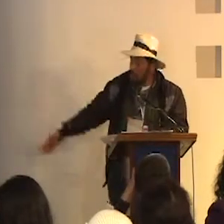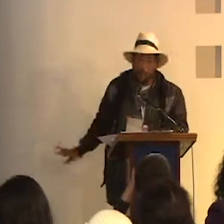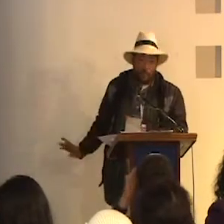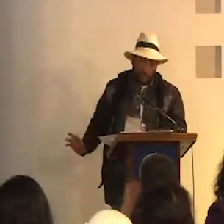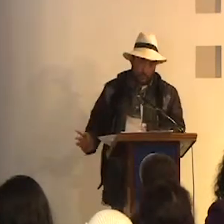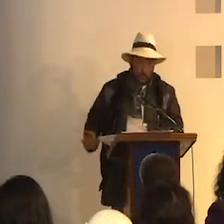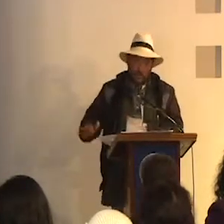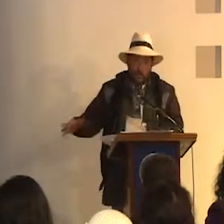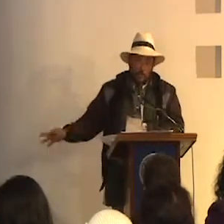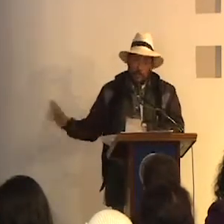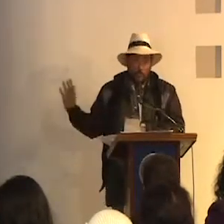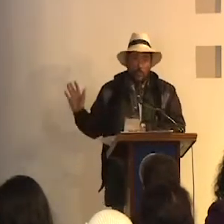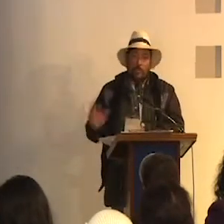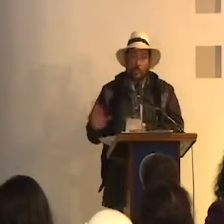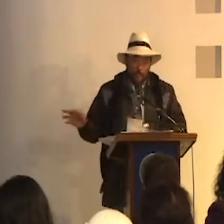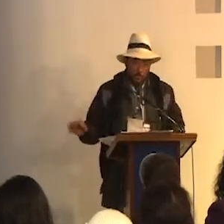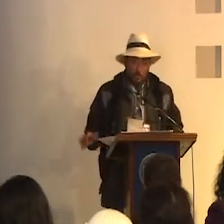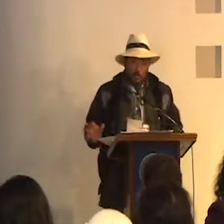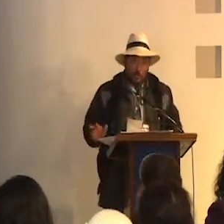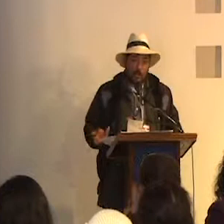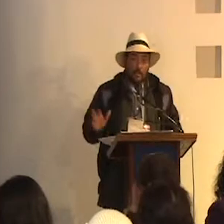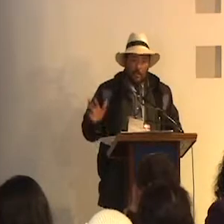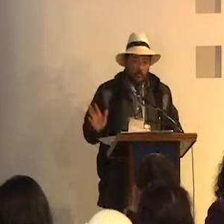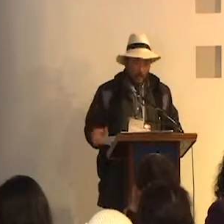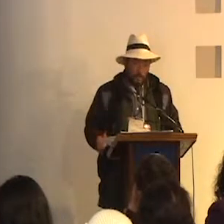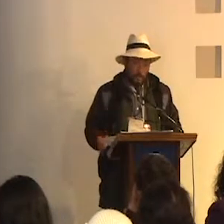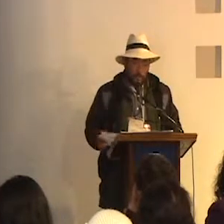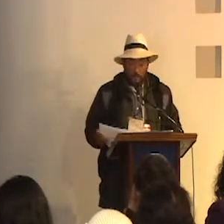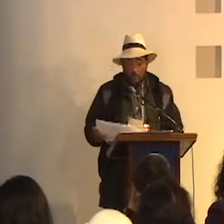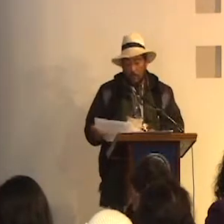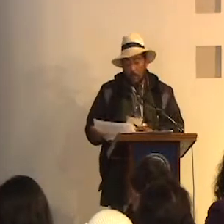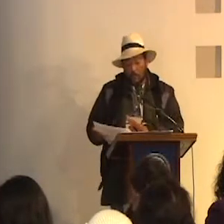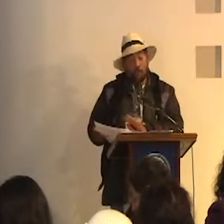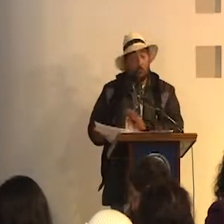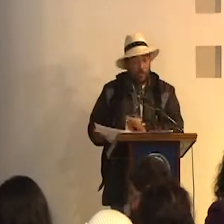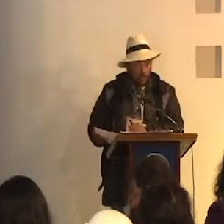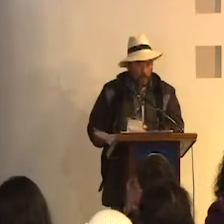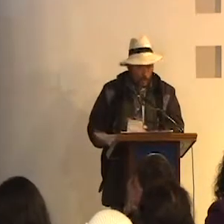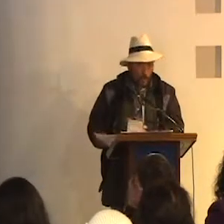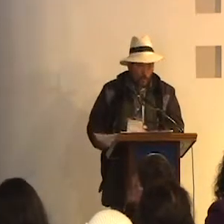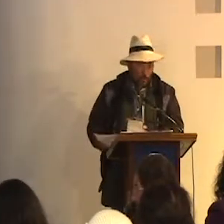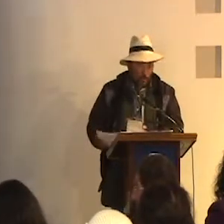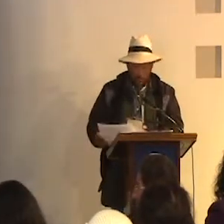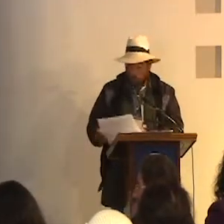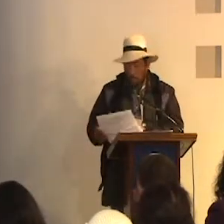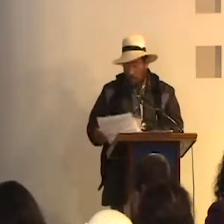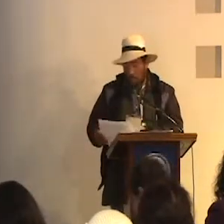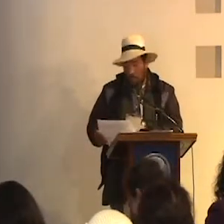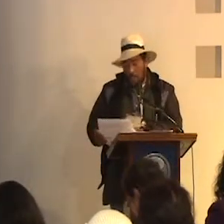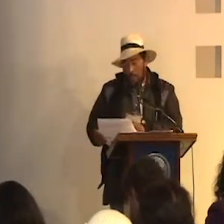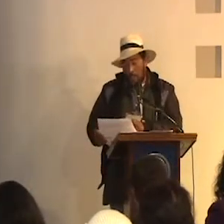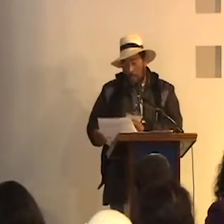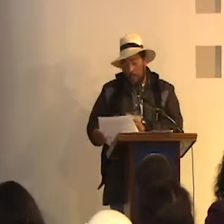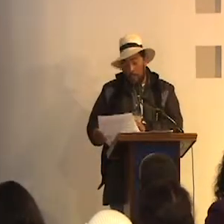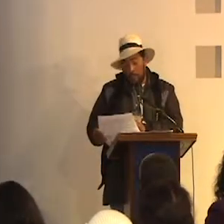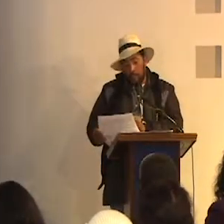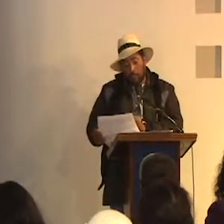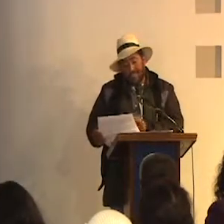lavadero, es un callejón. Ahí mismo en la sala y el comedor queda la cocina y el lavadero. Eso es violación de los derechos humanos.